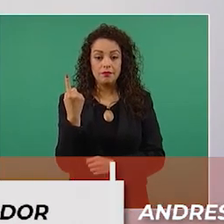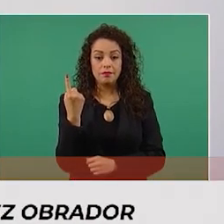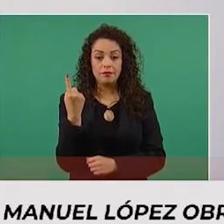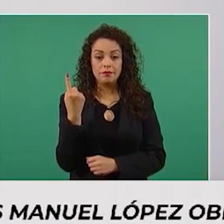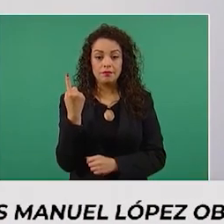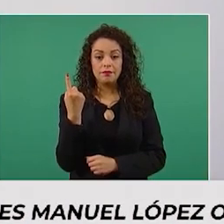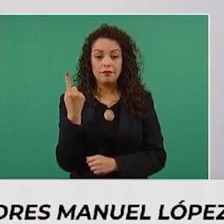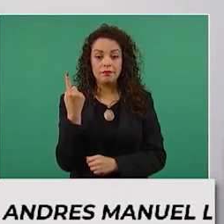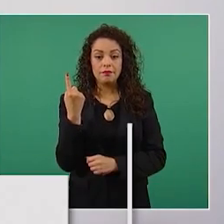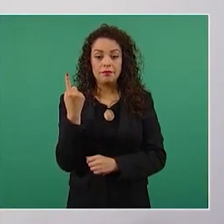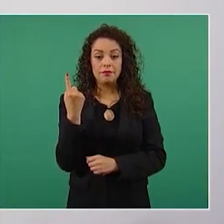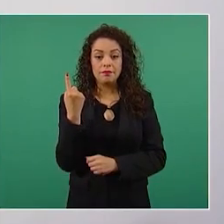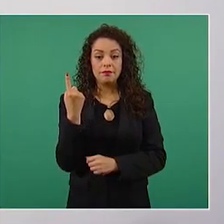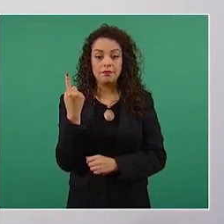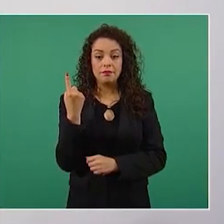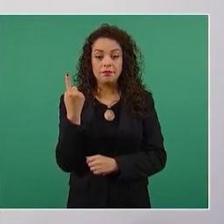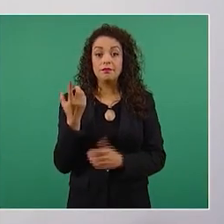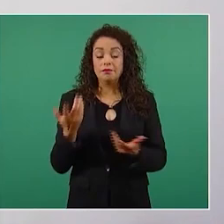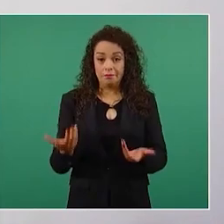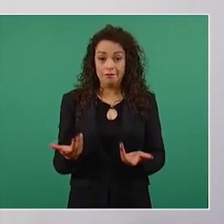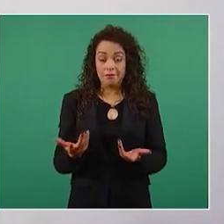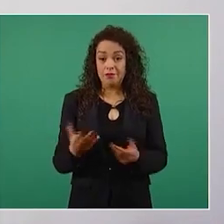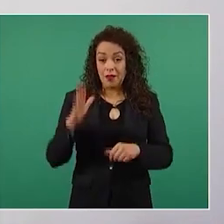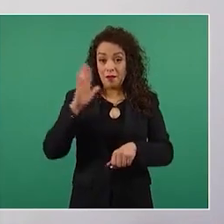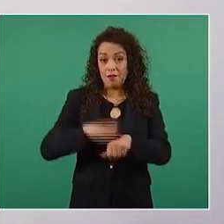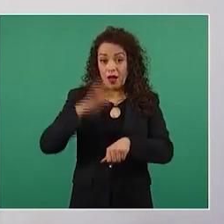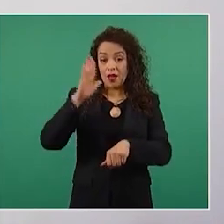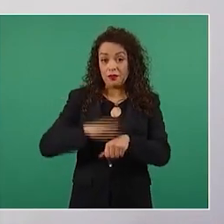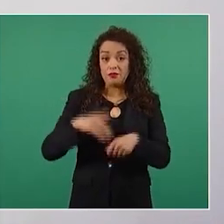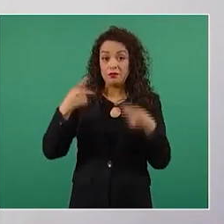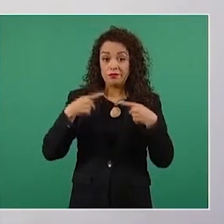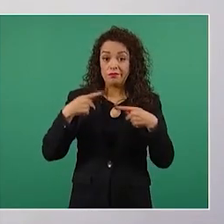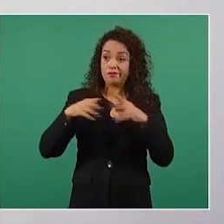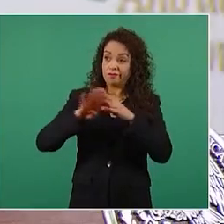más en el periodo neoliberal